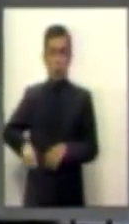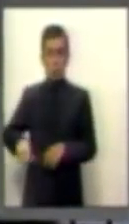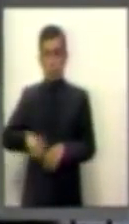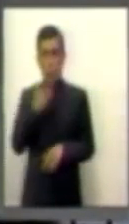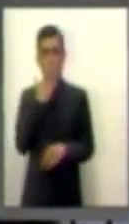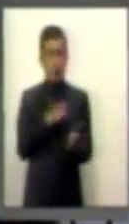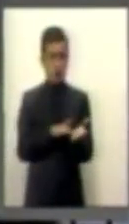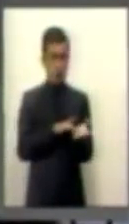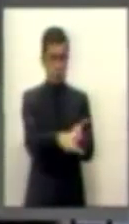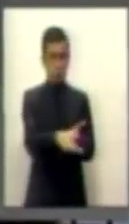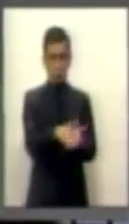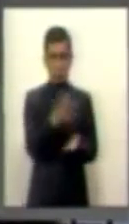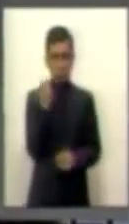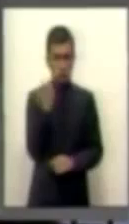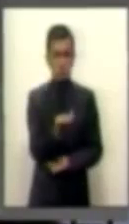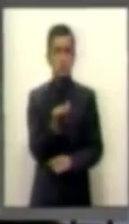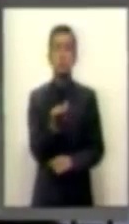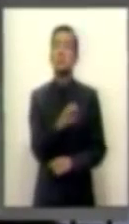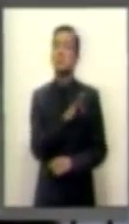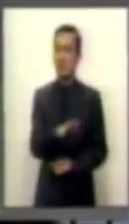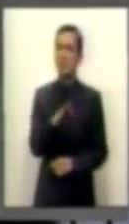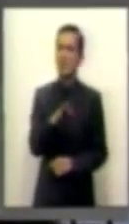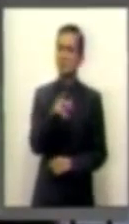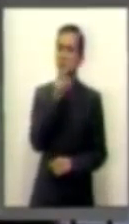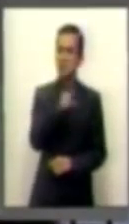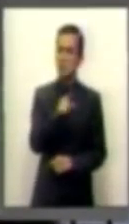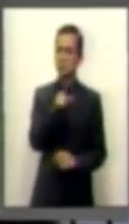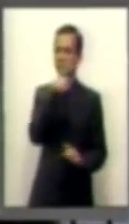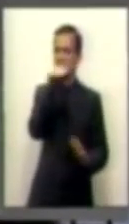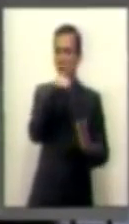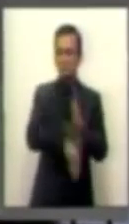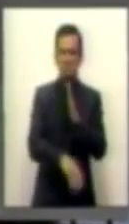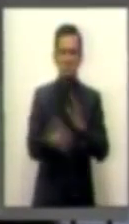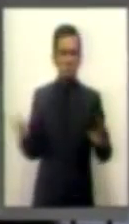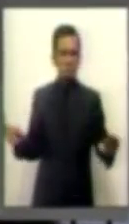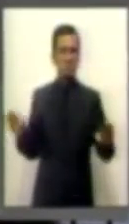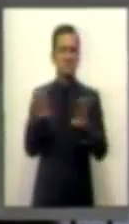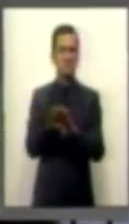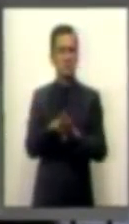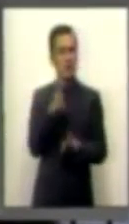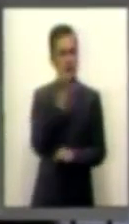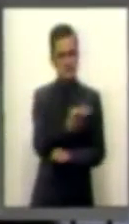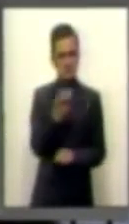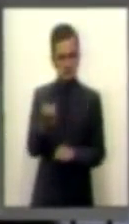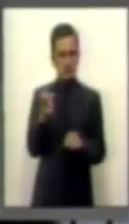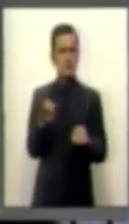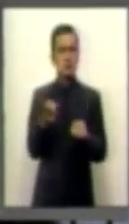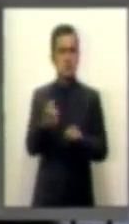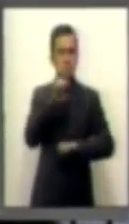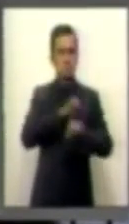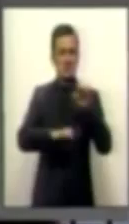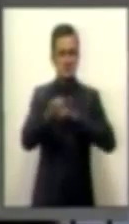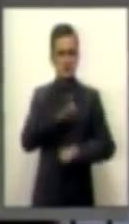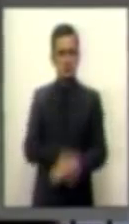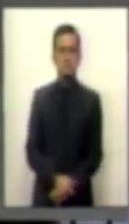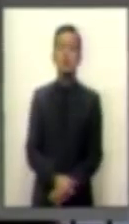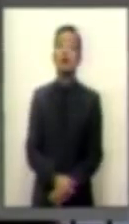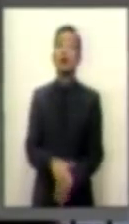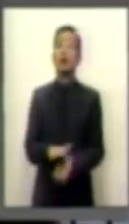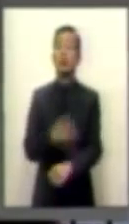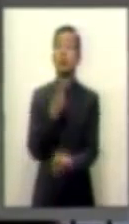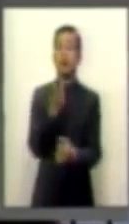en el extremo puede llegar a ocasionar hasta el cierre de muchas mipymes por eso es urgente